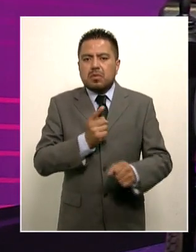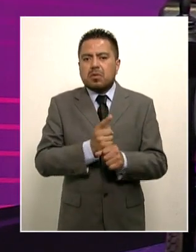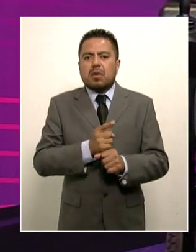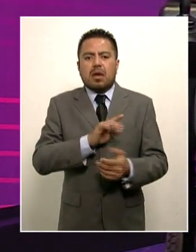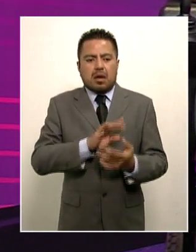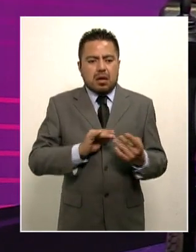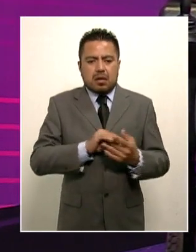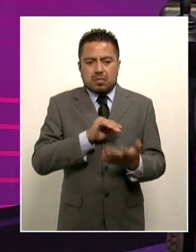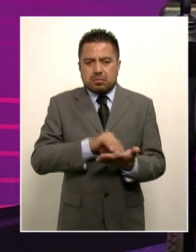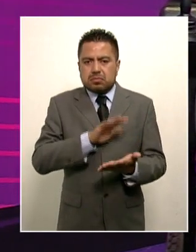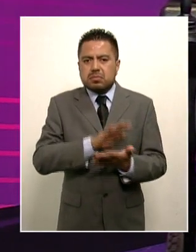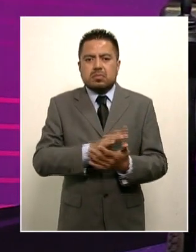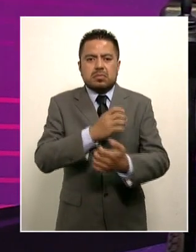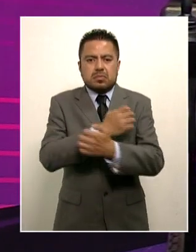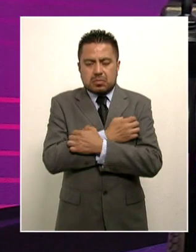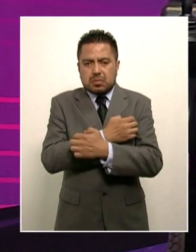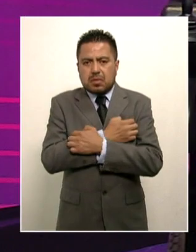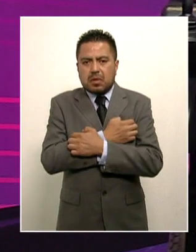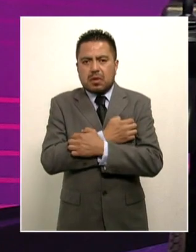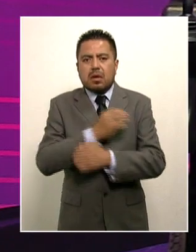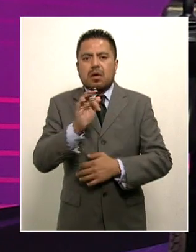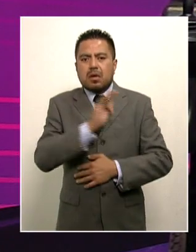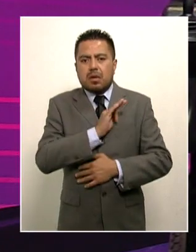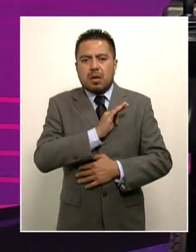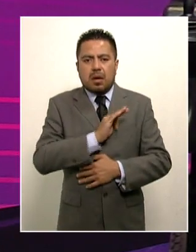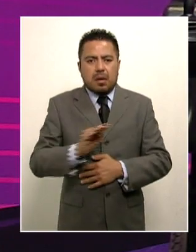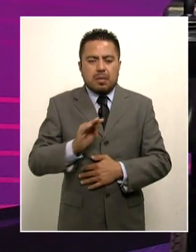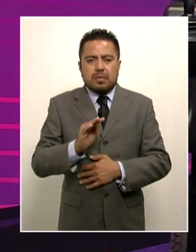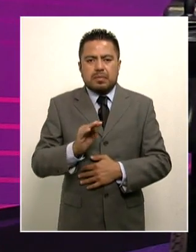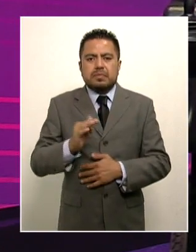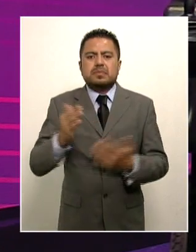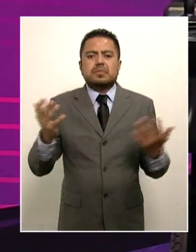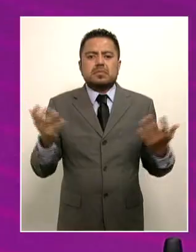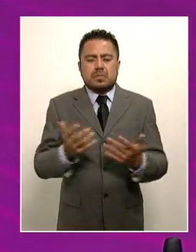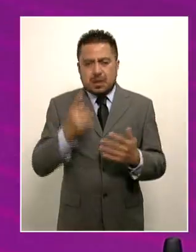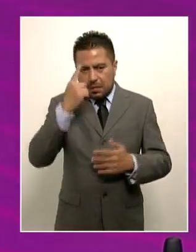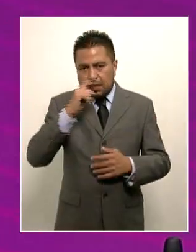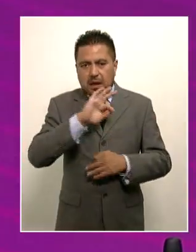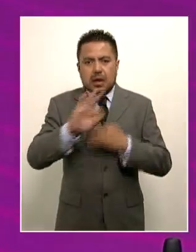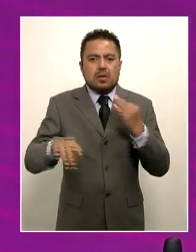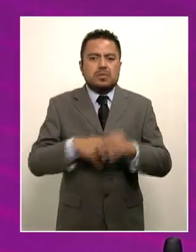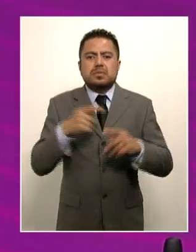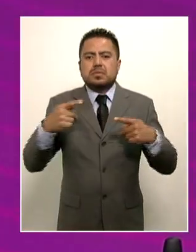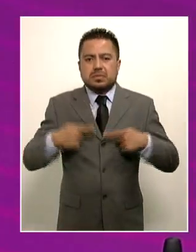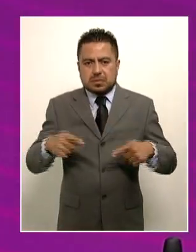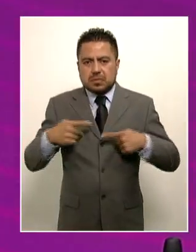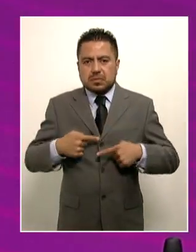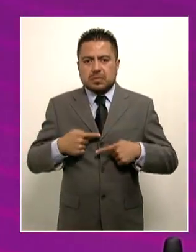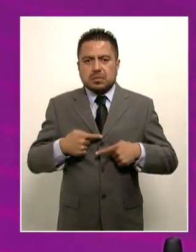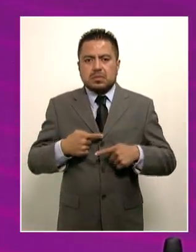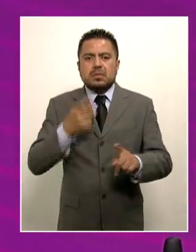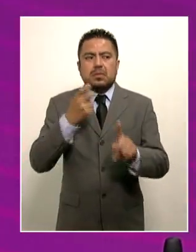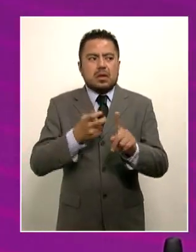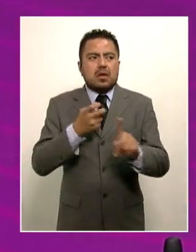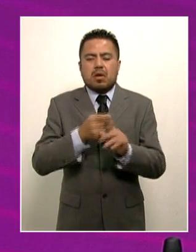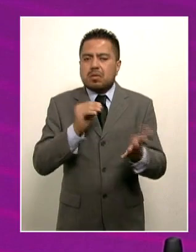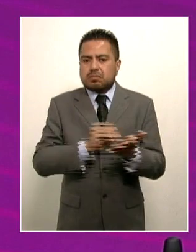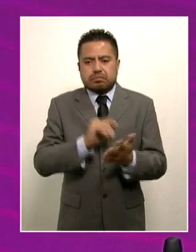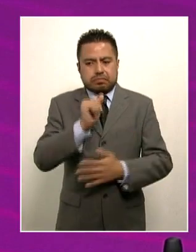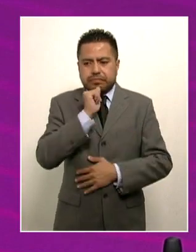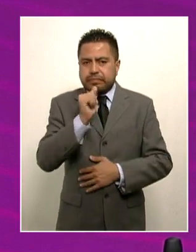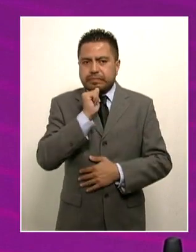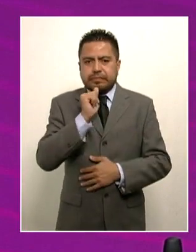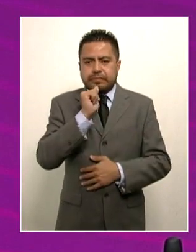con una educación que sea posible para todos y todas, ¿no? Pues eso todavía no